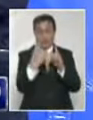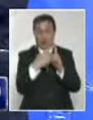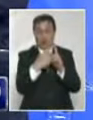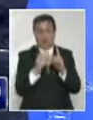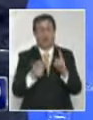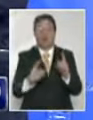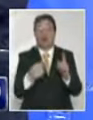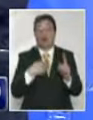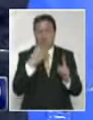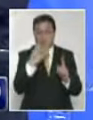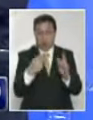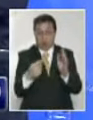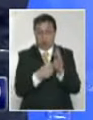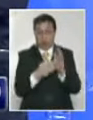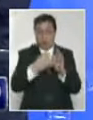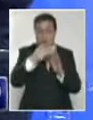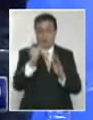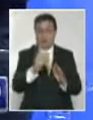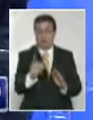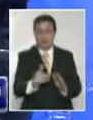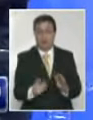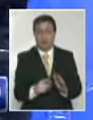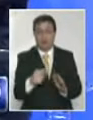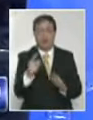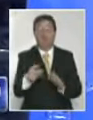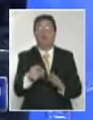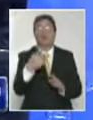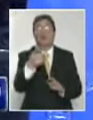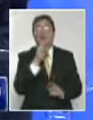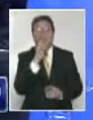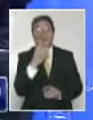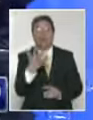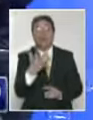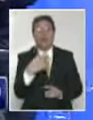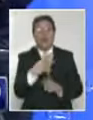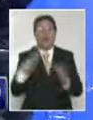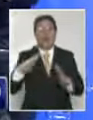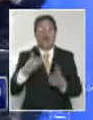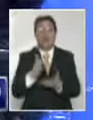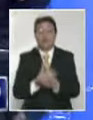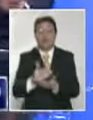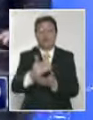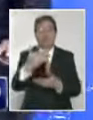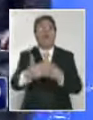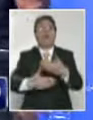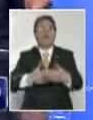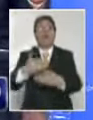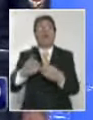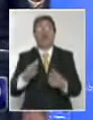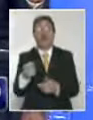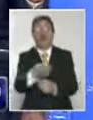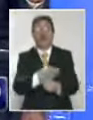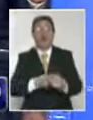prioridad uno. Una de las prioridades. Entonces, ¿dónde dejas tú el gran progreso económico que hace este país?